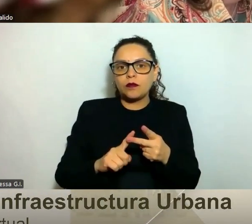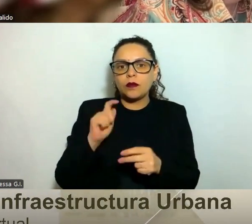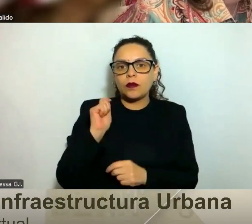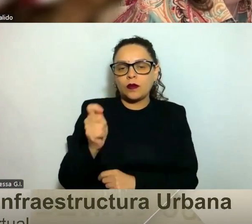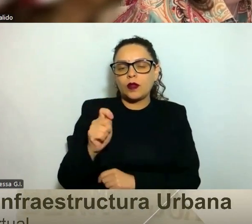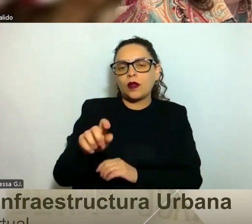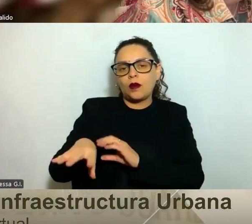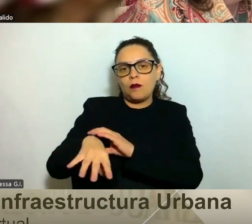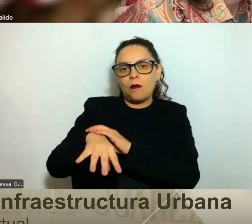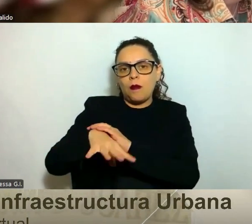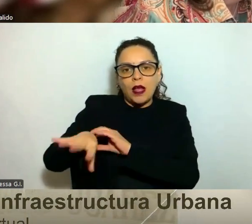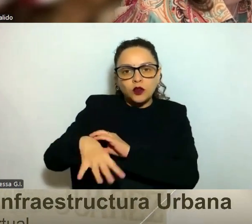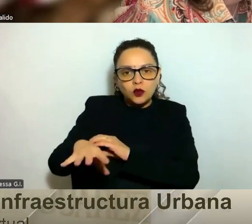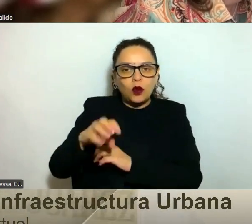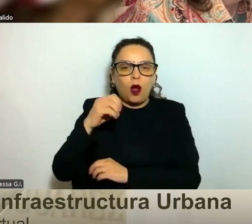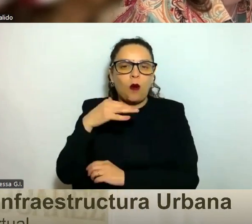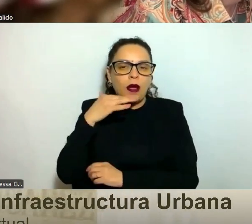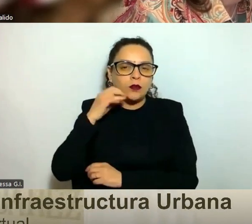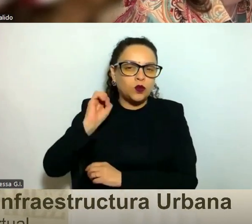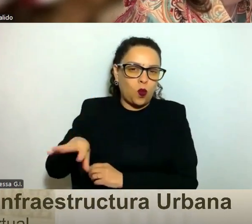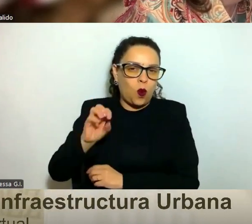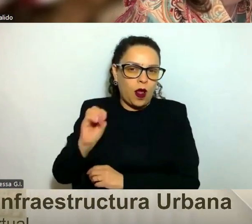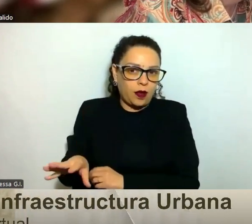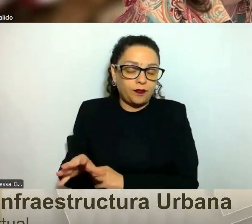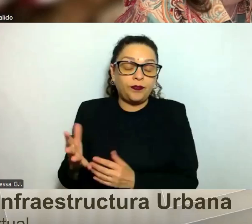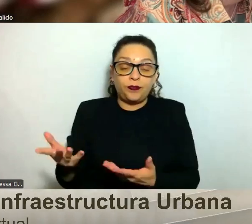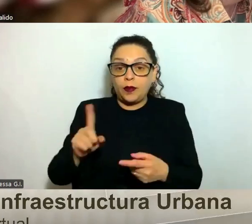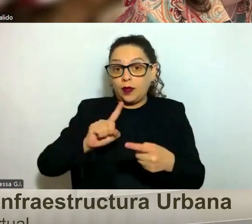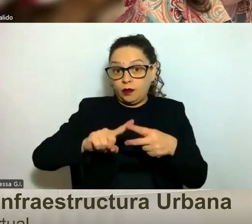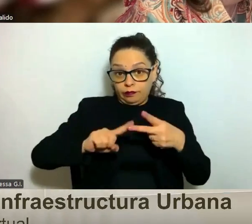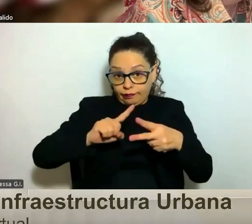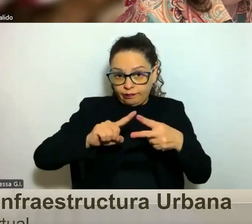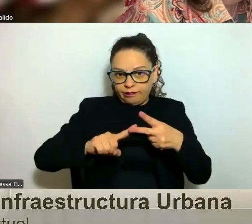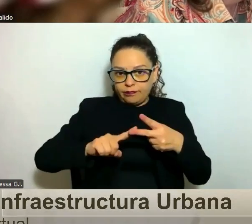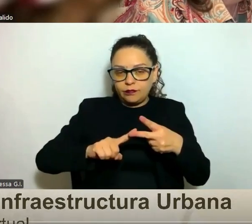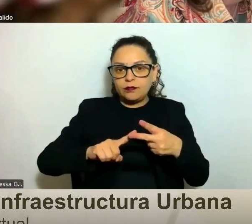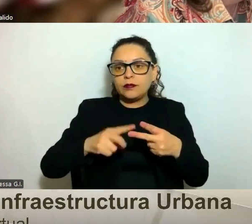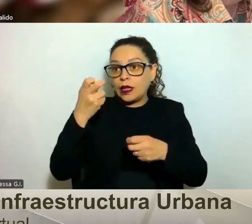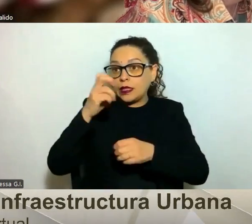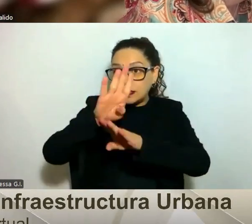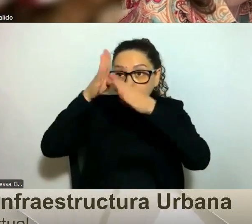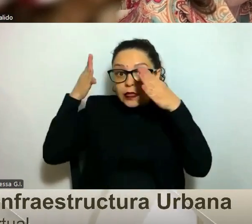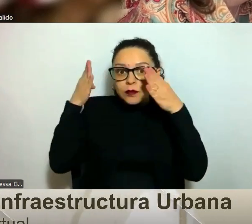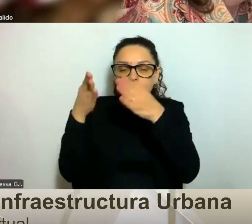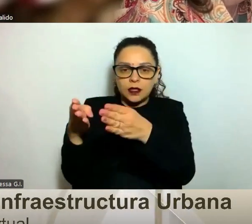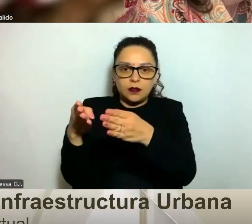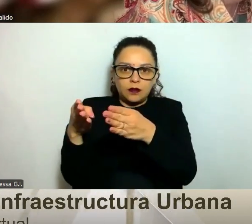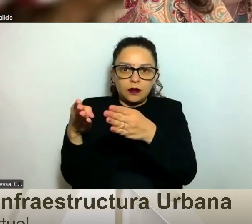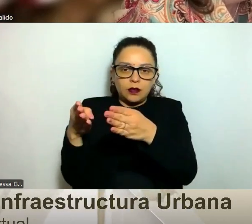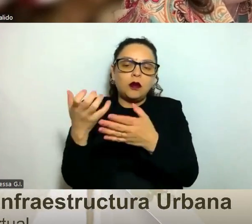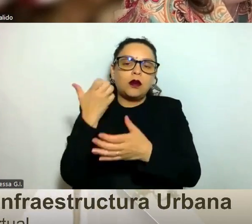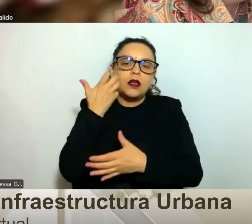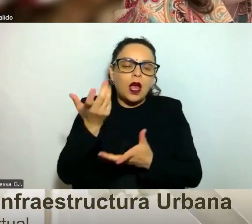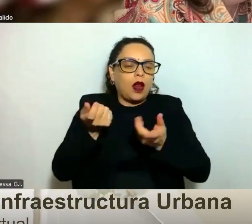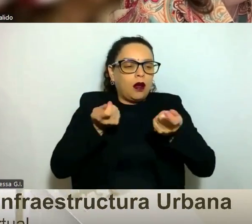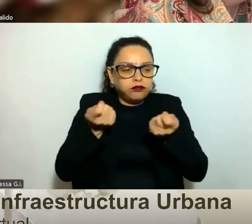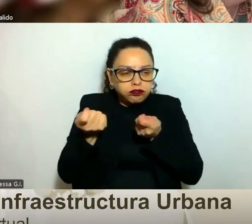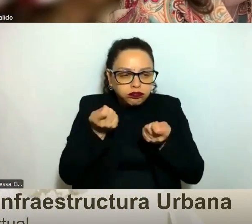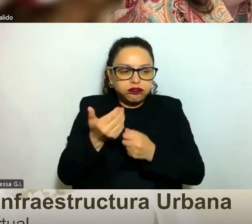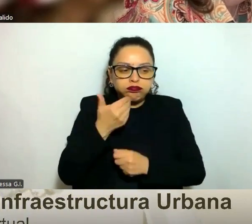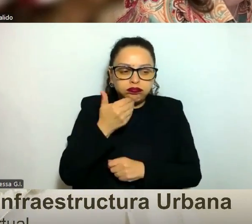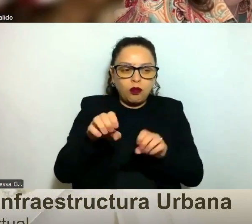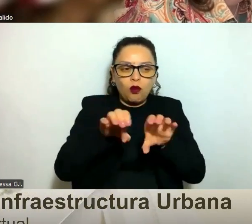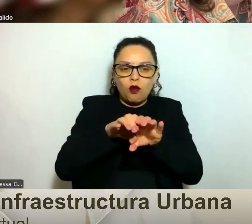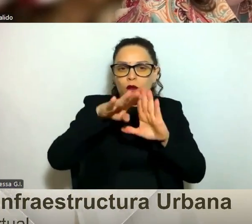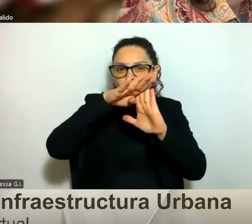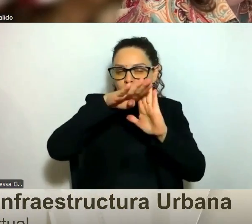eso es que consideramos en esta condición y en este ánimo del particular de regularizar, evidentemente, como se